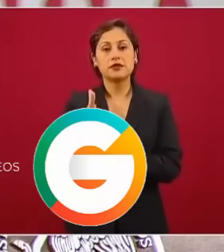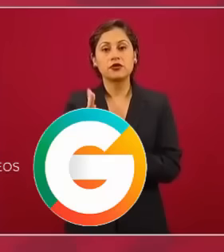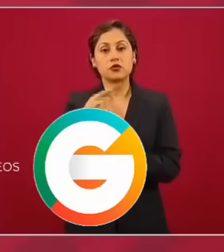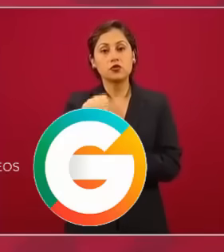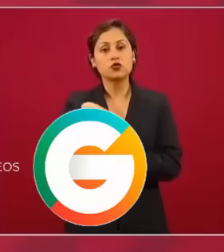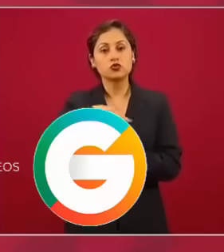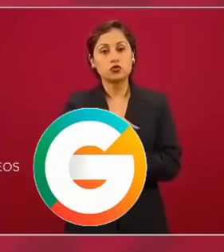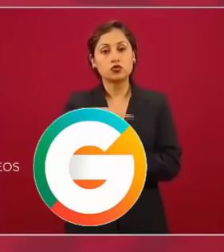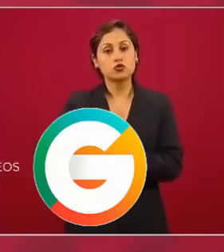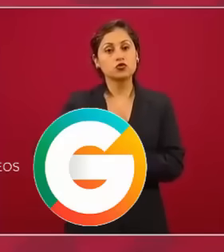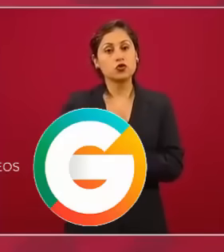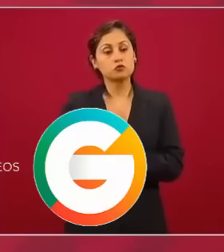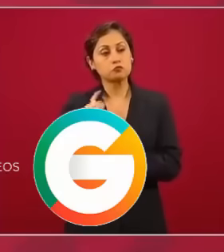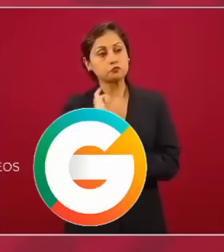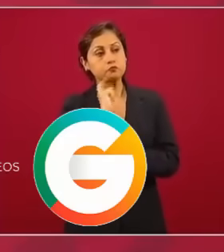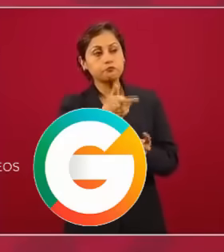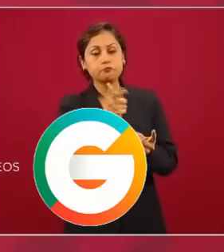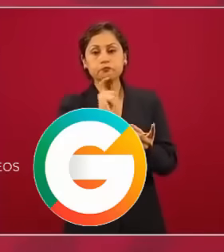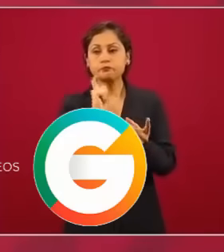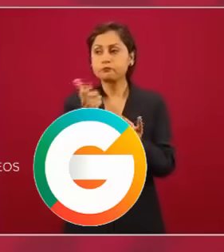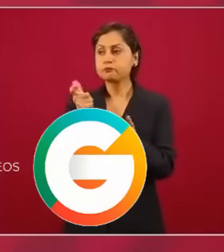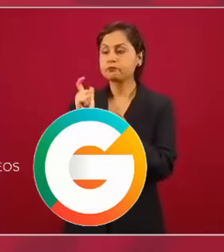repartiendo dinero